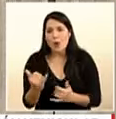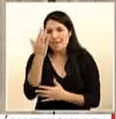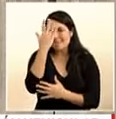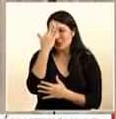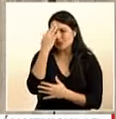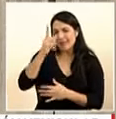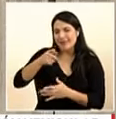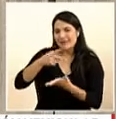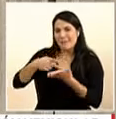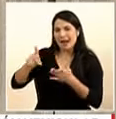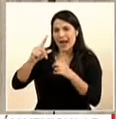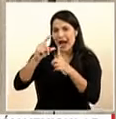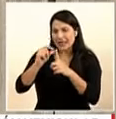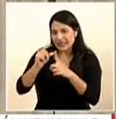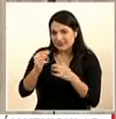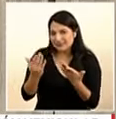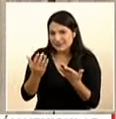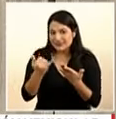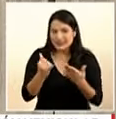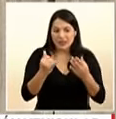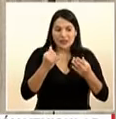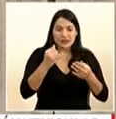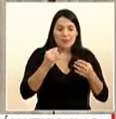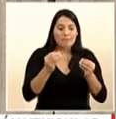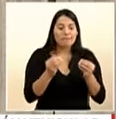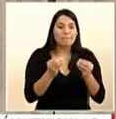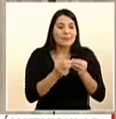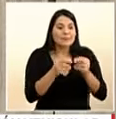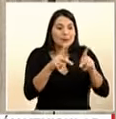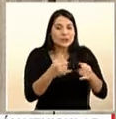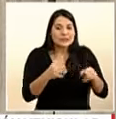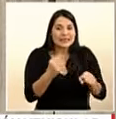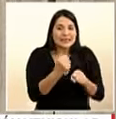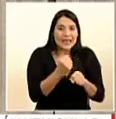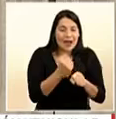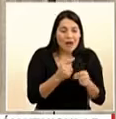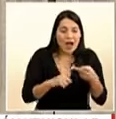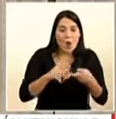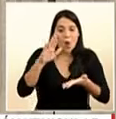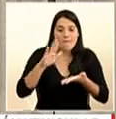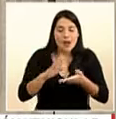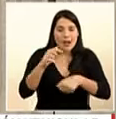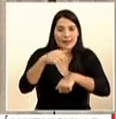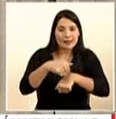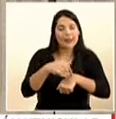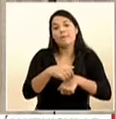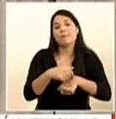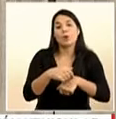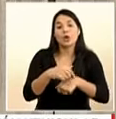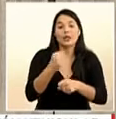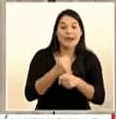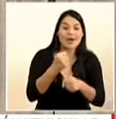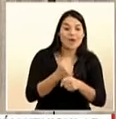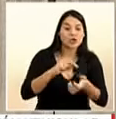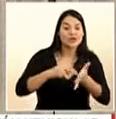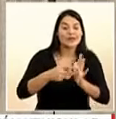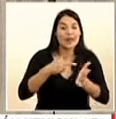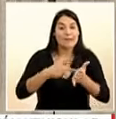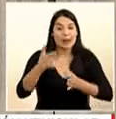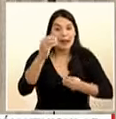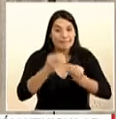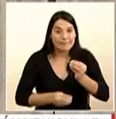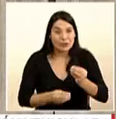que puede aumentar el desempleo recuerdos salariales pero siguen pagando el mismo precio para el alquiler en varias cosas en materia